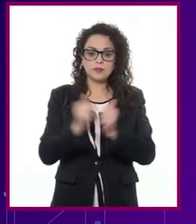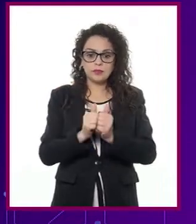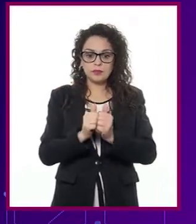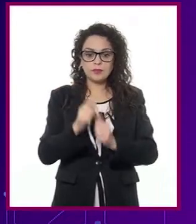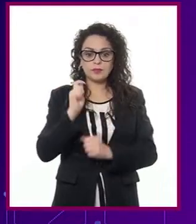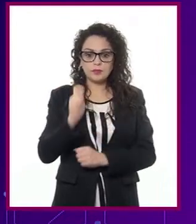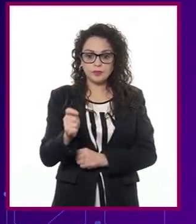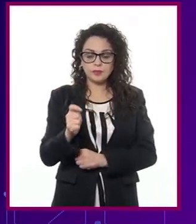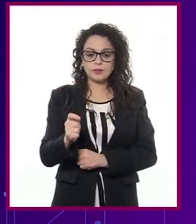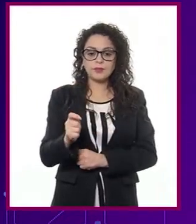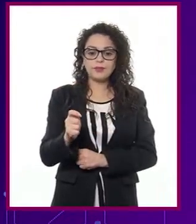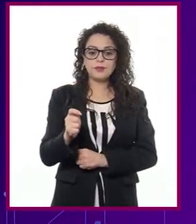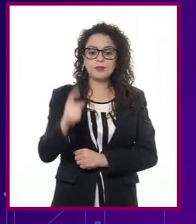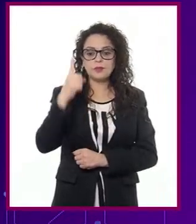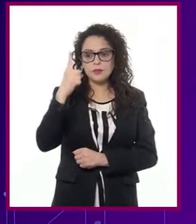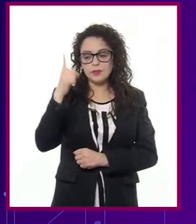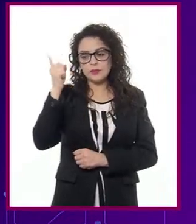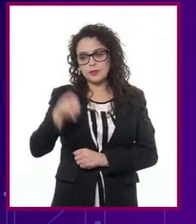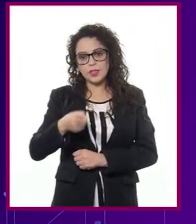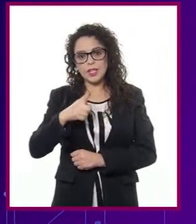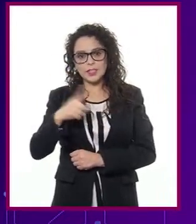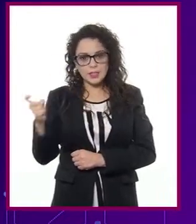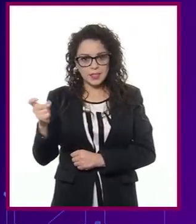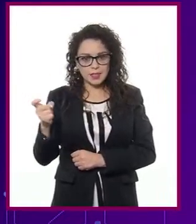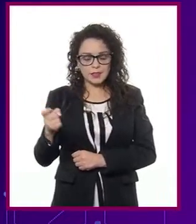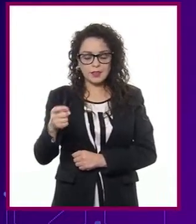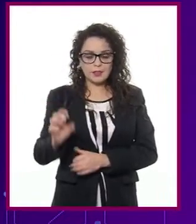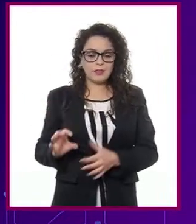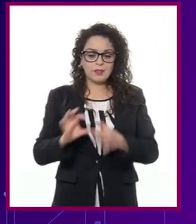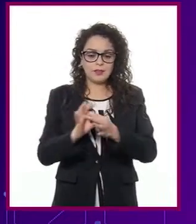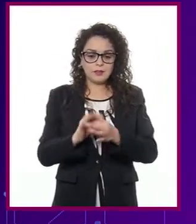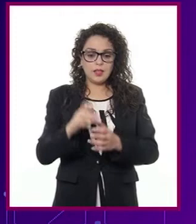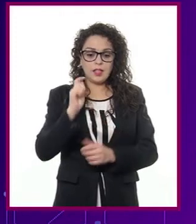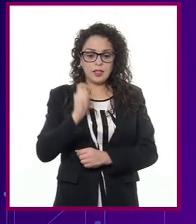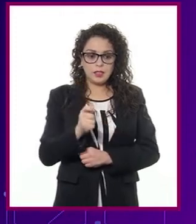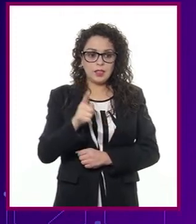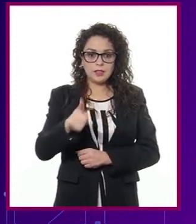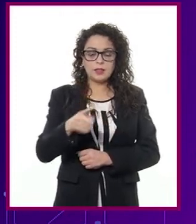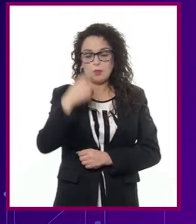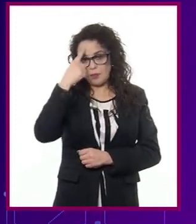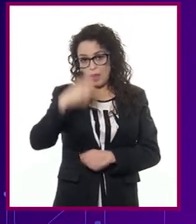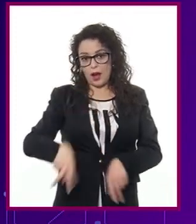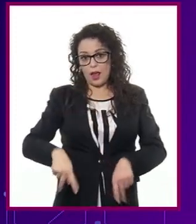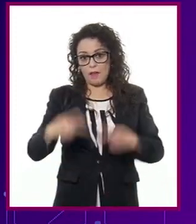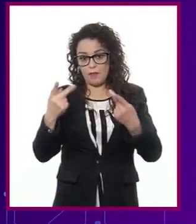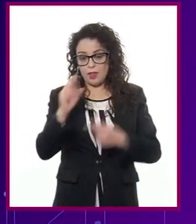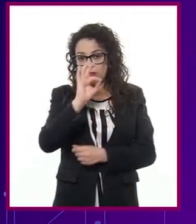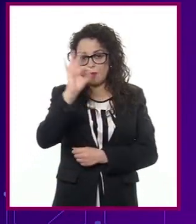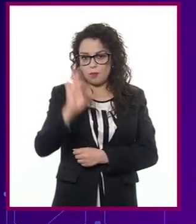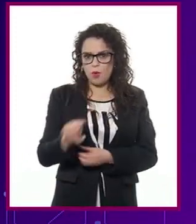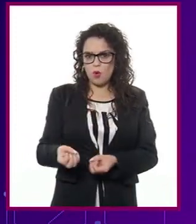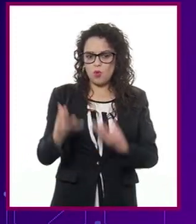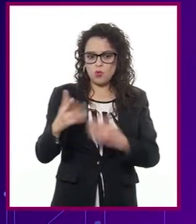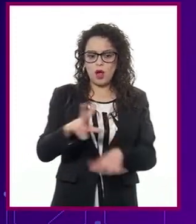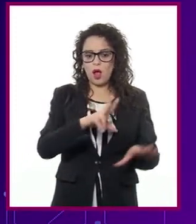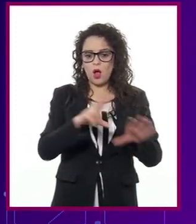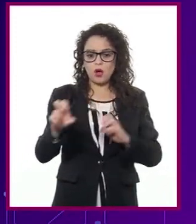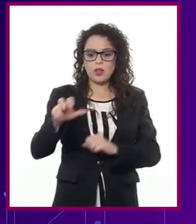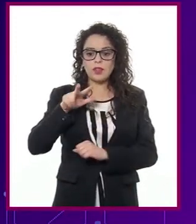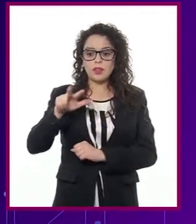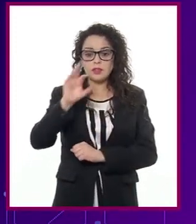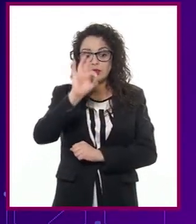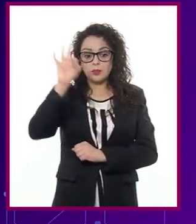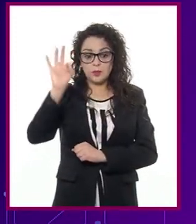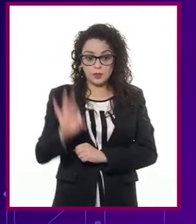sobre 100 o como decimal para la artesanía cuyo porcentaje de venta debe ser de